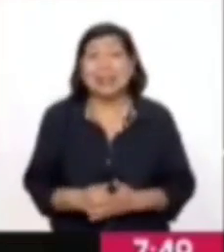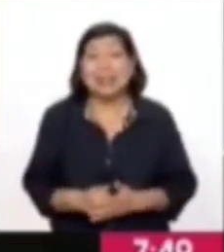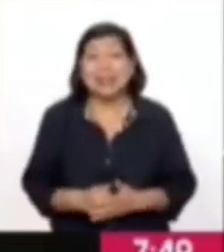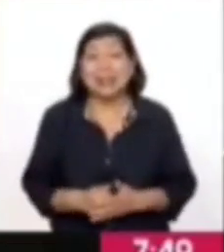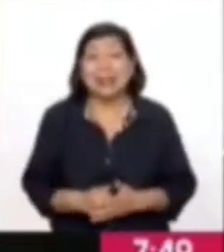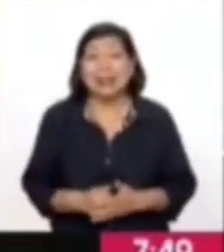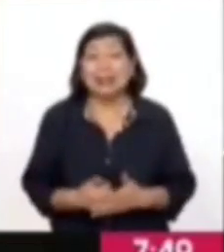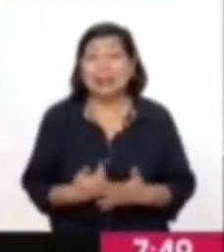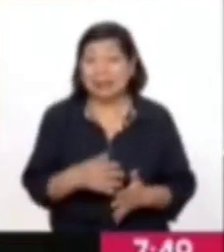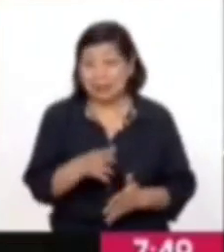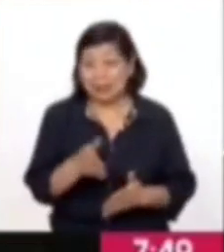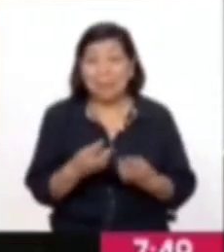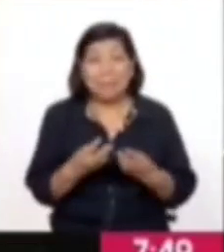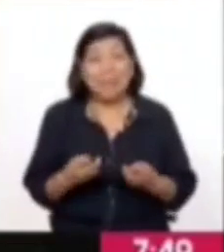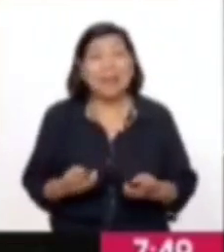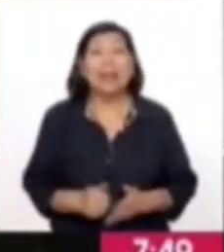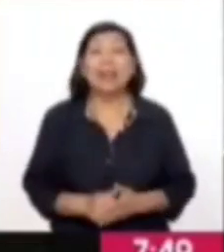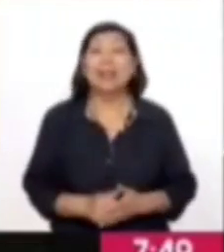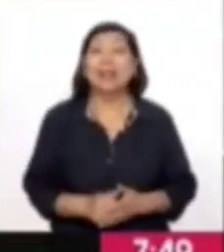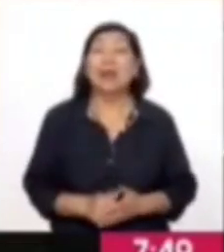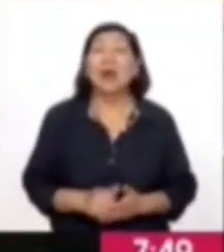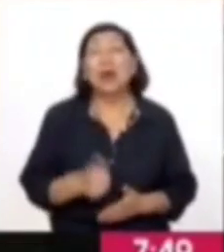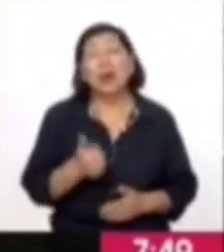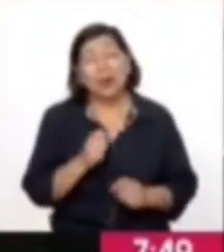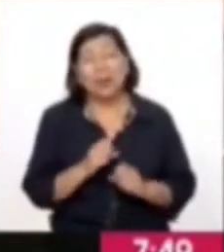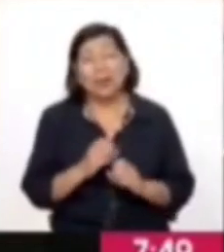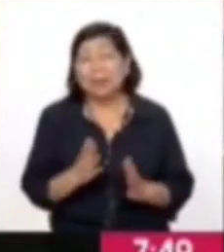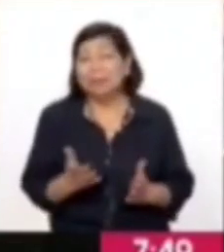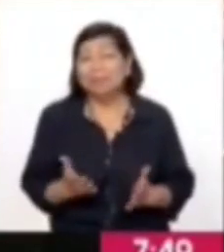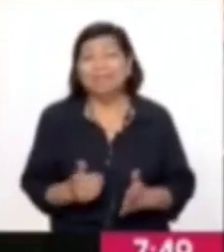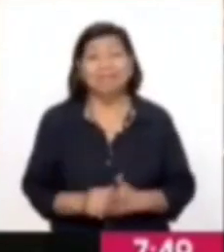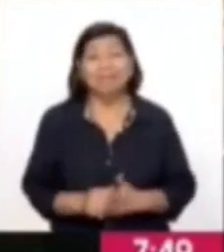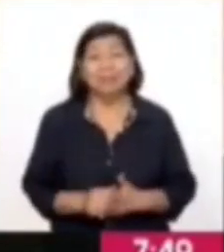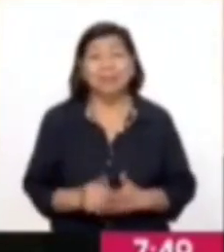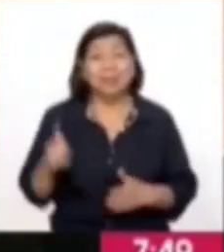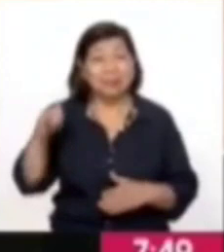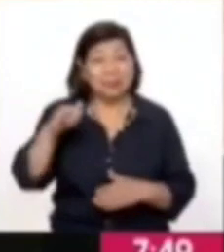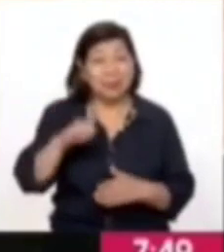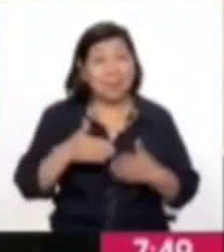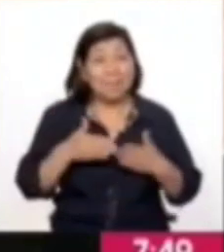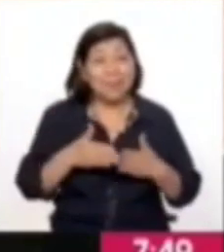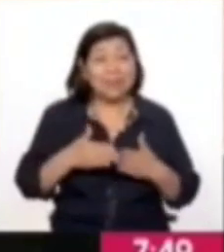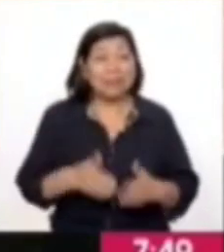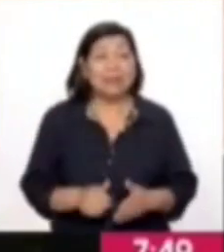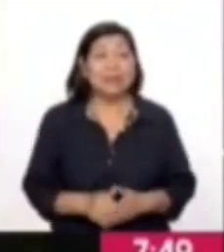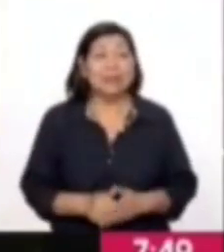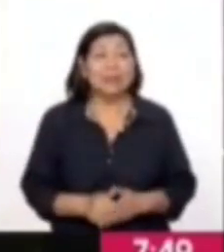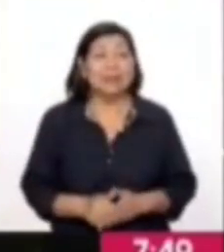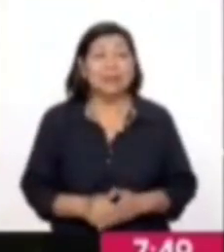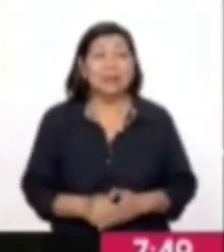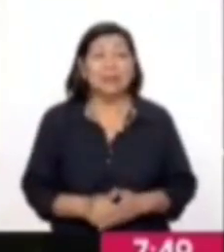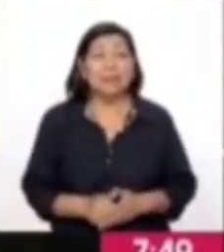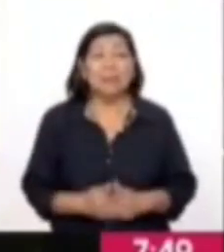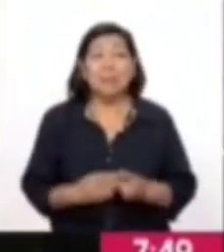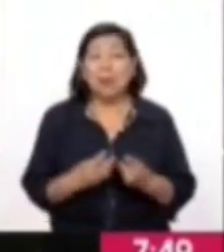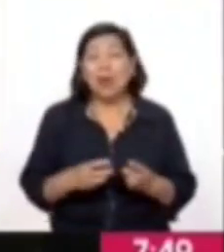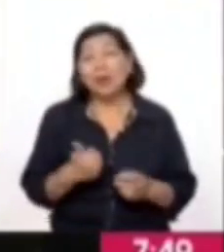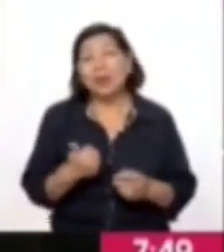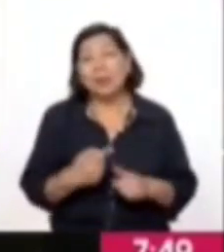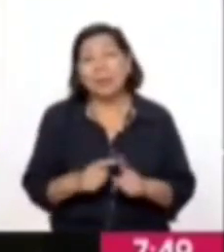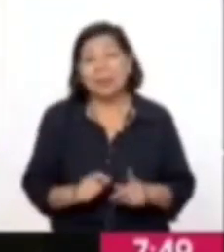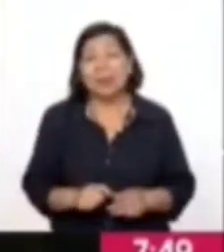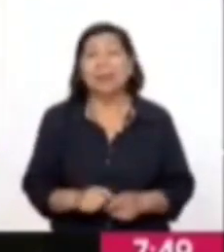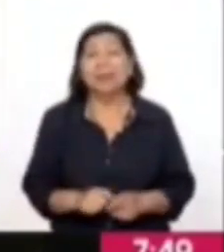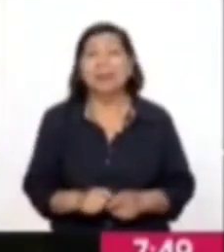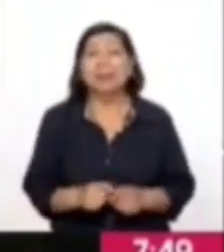Y además, bueno, y esta es materia de otra conversación seguramente, no se llevó a otro nivel el aeropuerto de Pisco, ¿no? No, es materia de otra